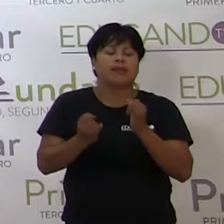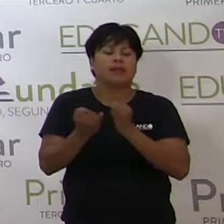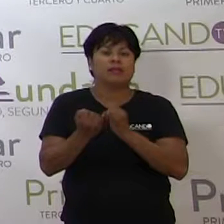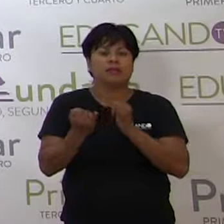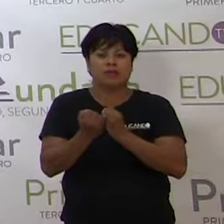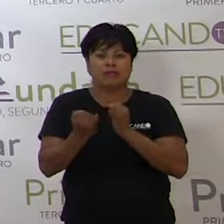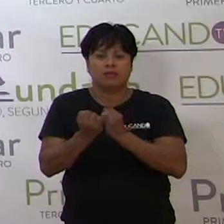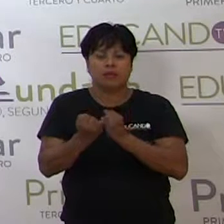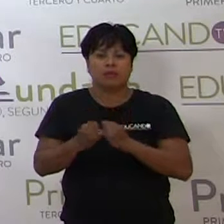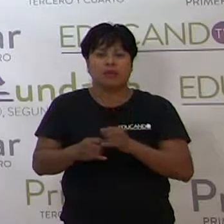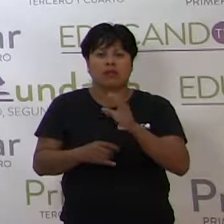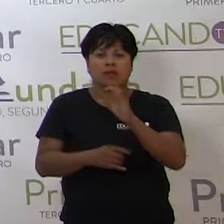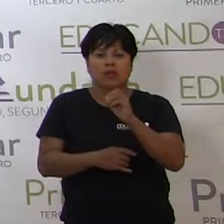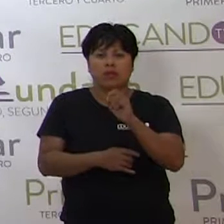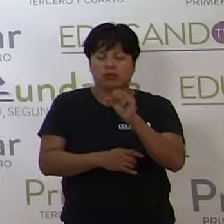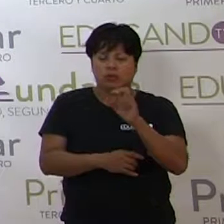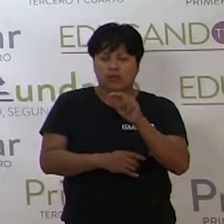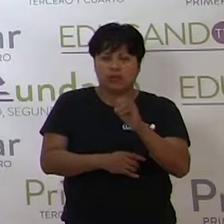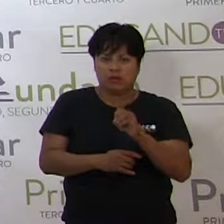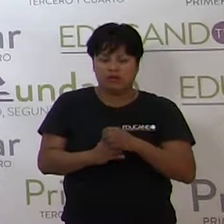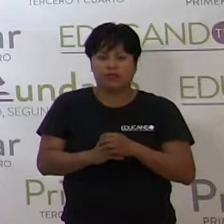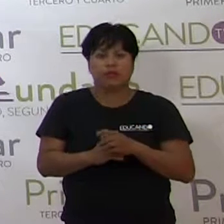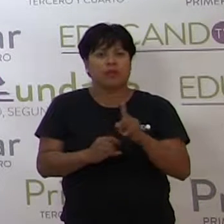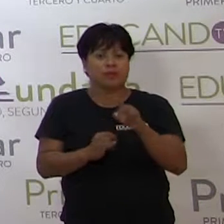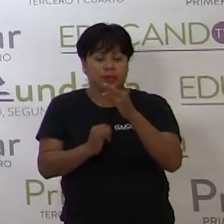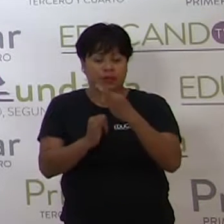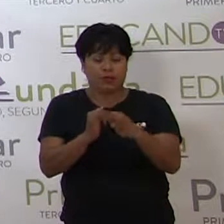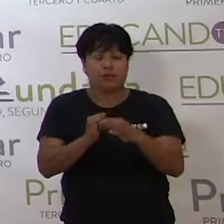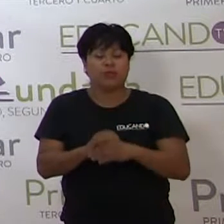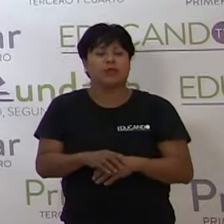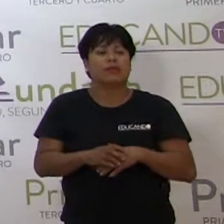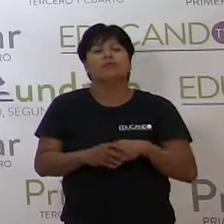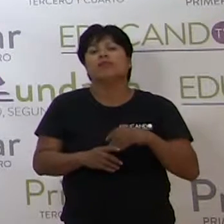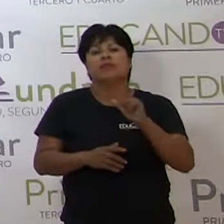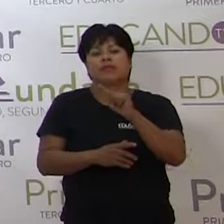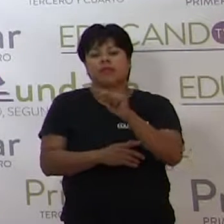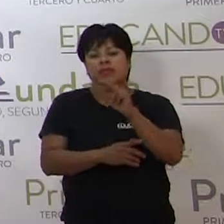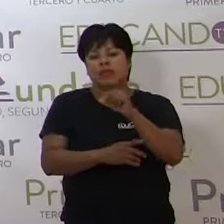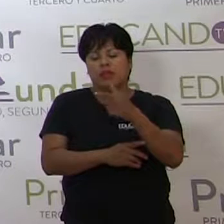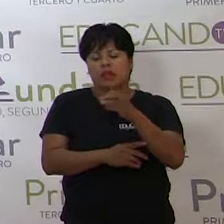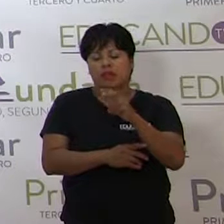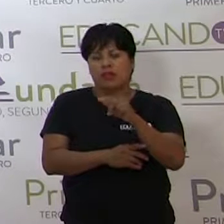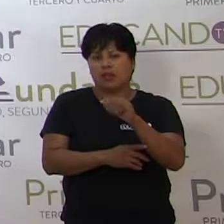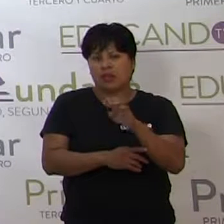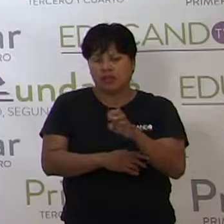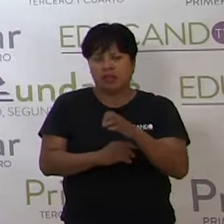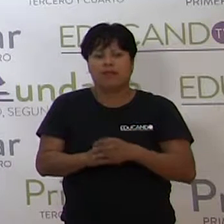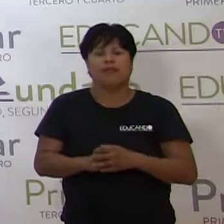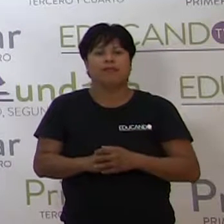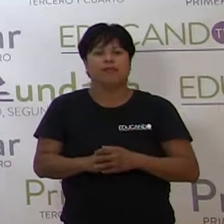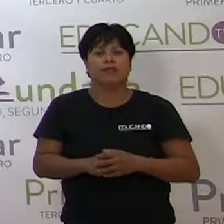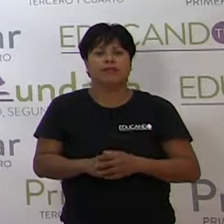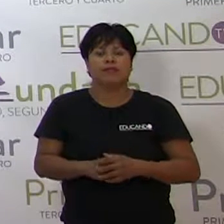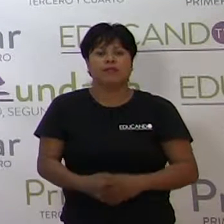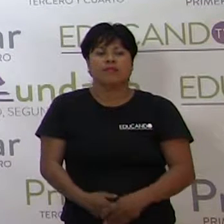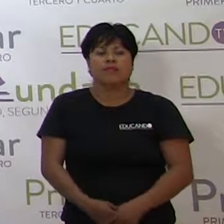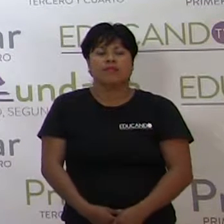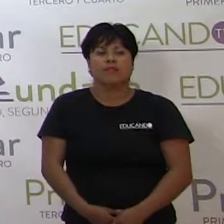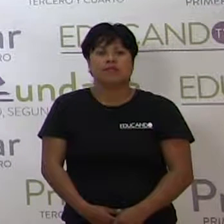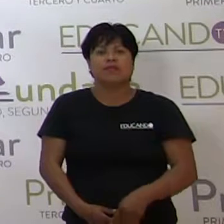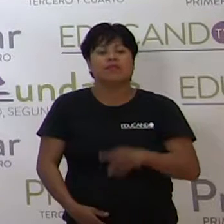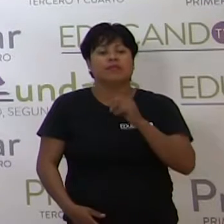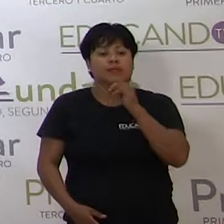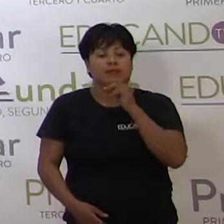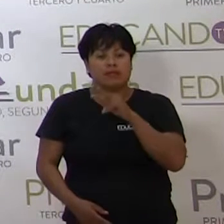a coseno. Y por último, tangente. Tangente